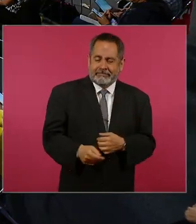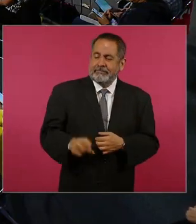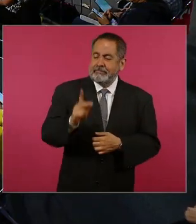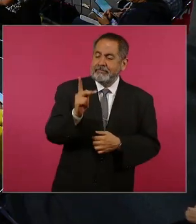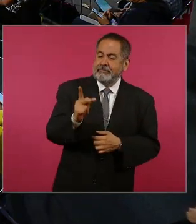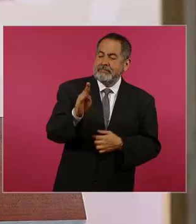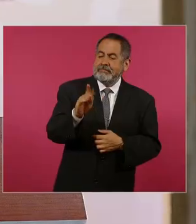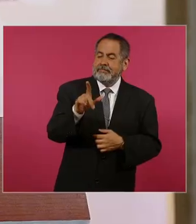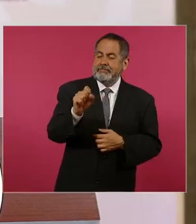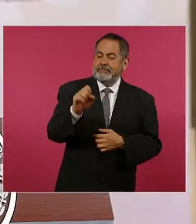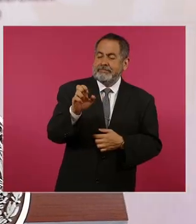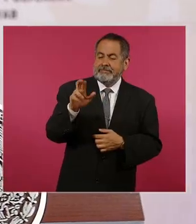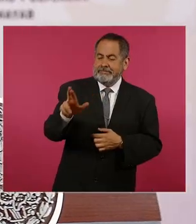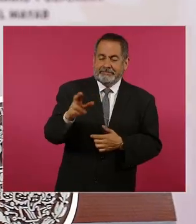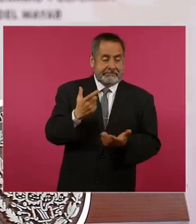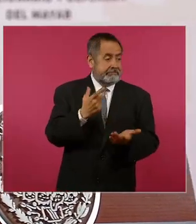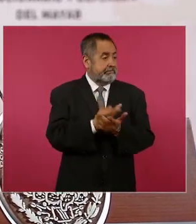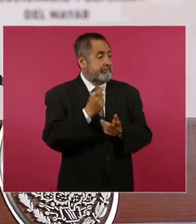Pulitzer.